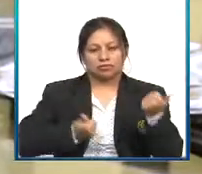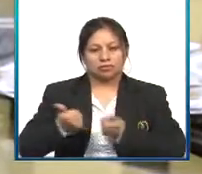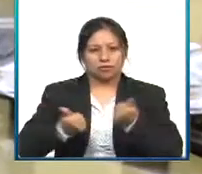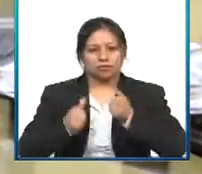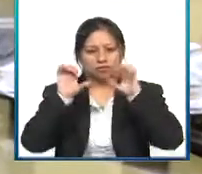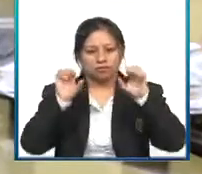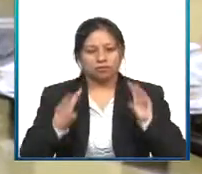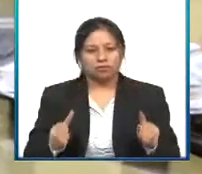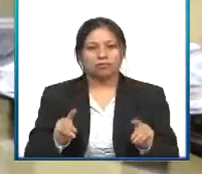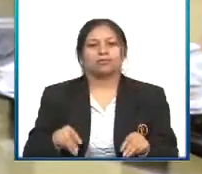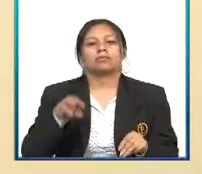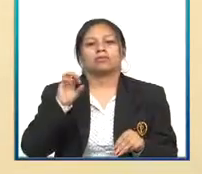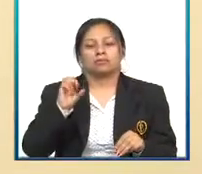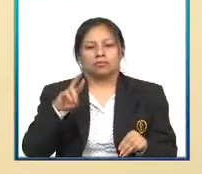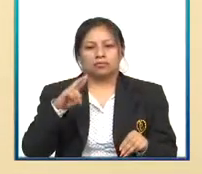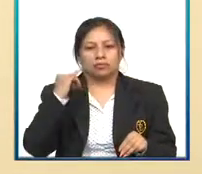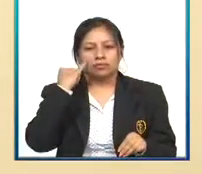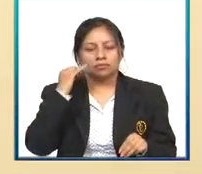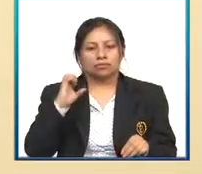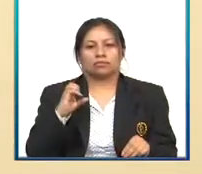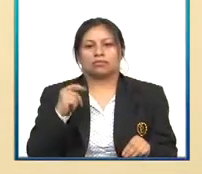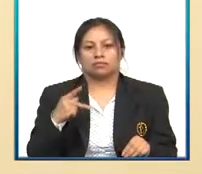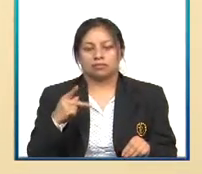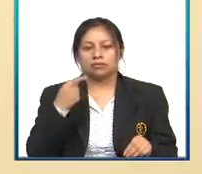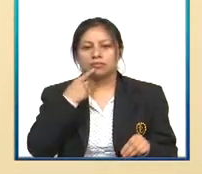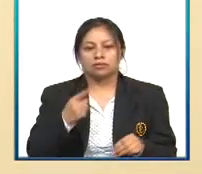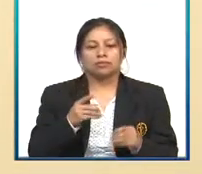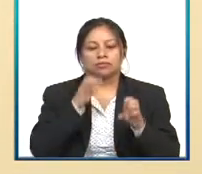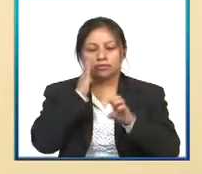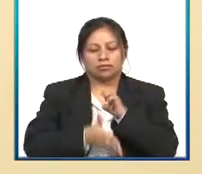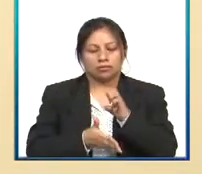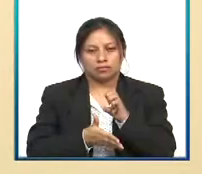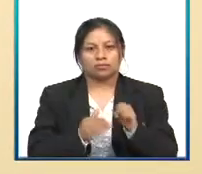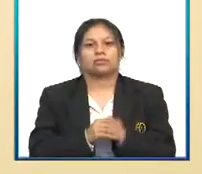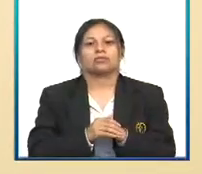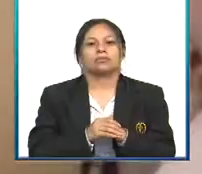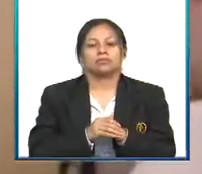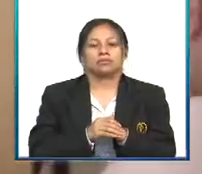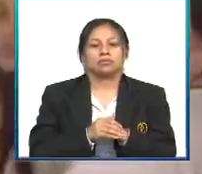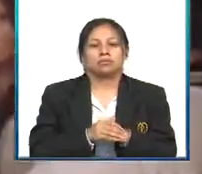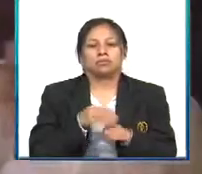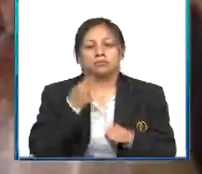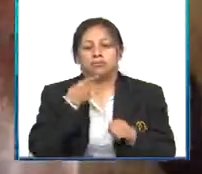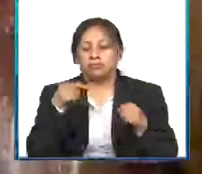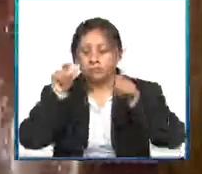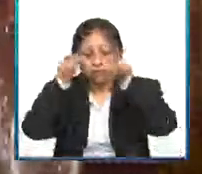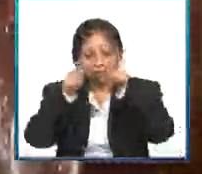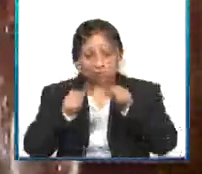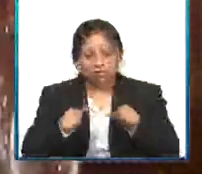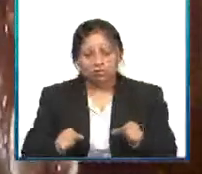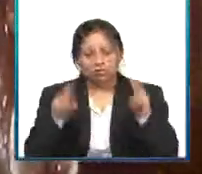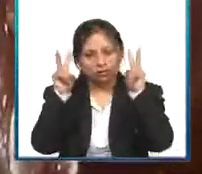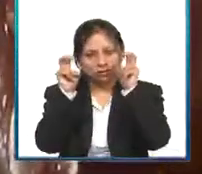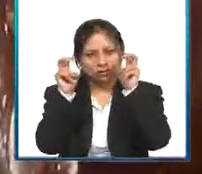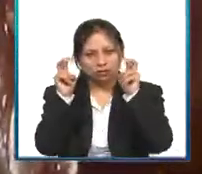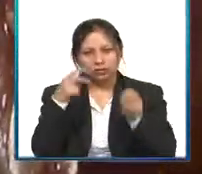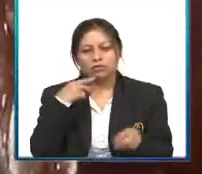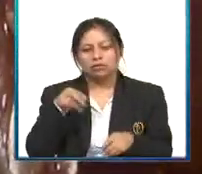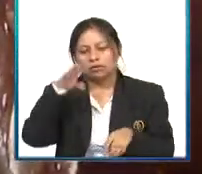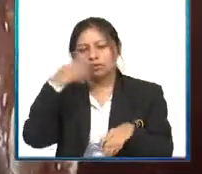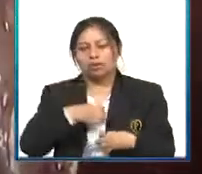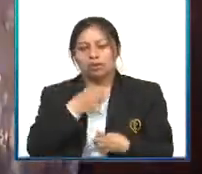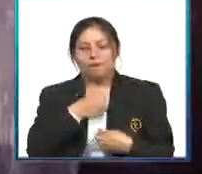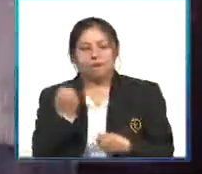de Educación, Eric Mazariegos, y el alcalde del departamento de Escuintla, Edgar Abraham Rivera, para indagar sobre el tema de las contrataciones